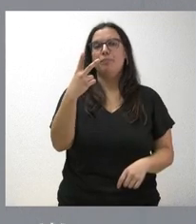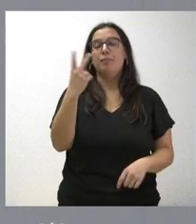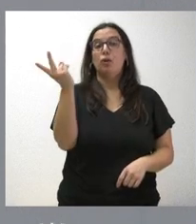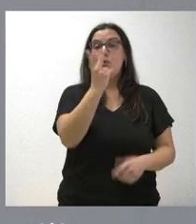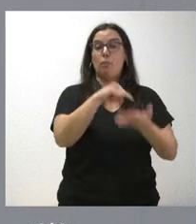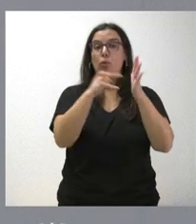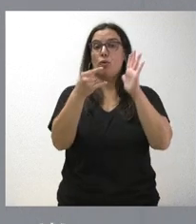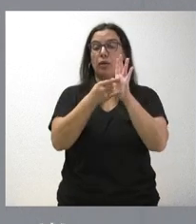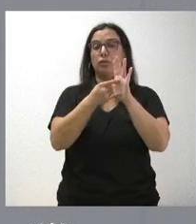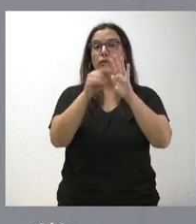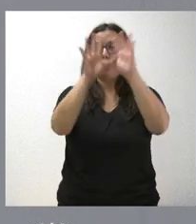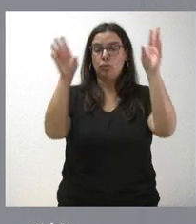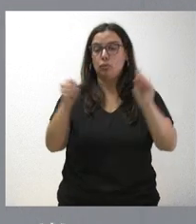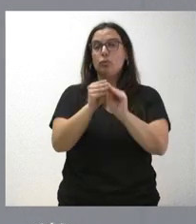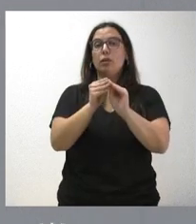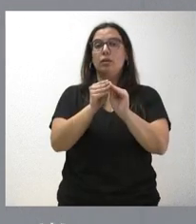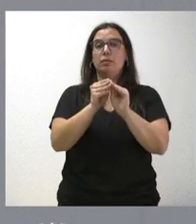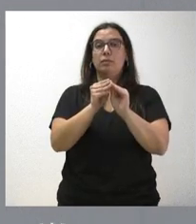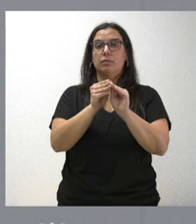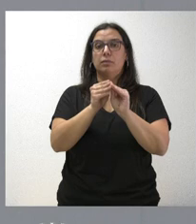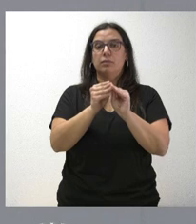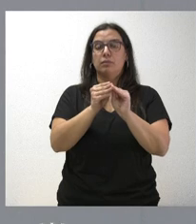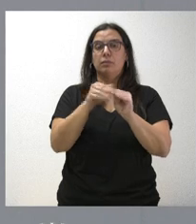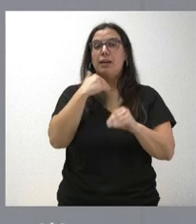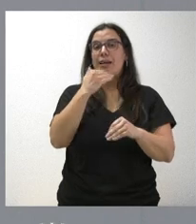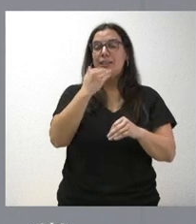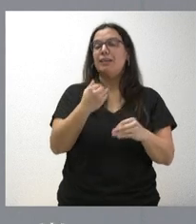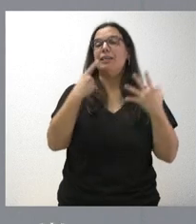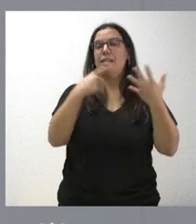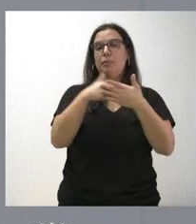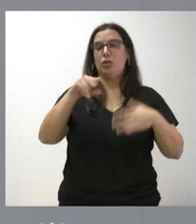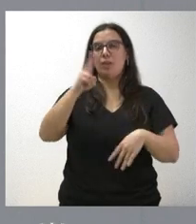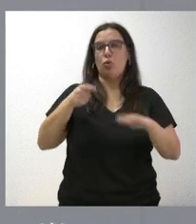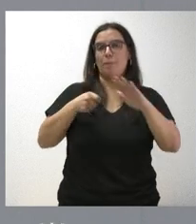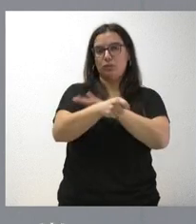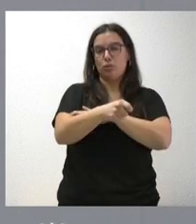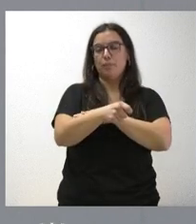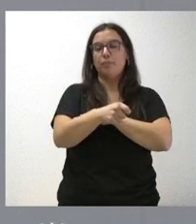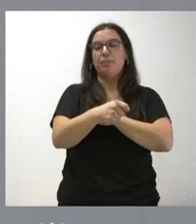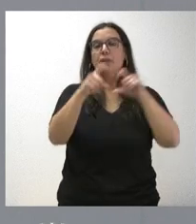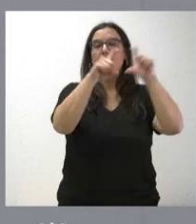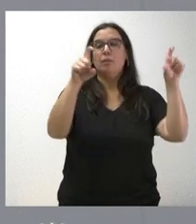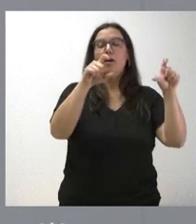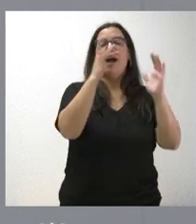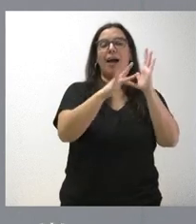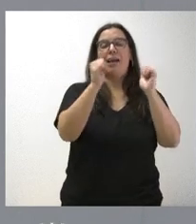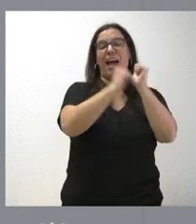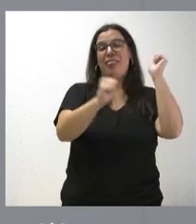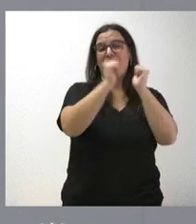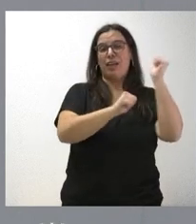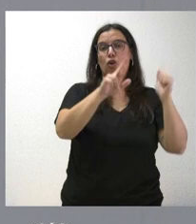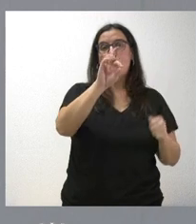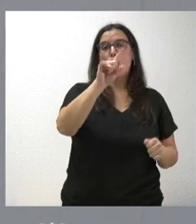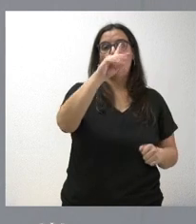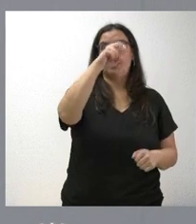proyectos suman una inversión muy próxima a los 6 millones de euros por un lado Aceros roldan que está ubicada en el